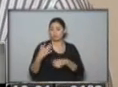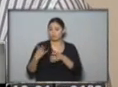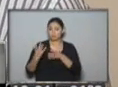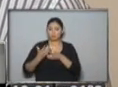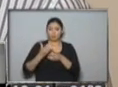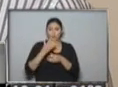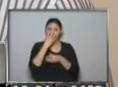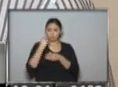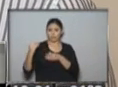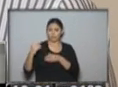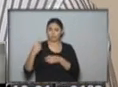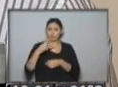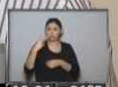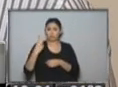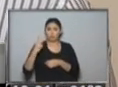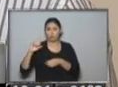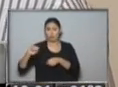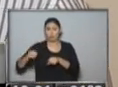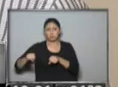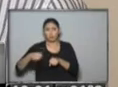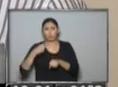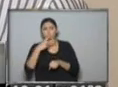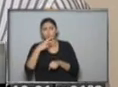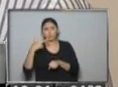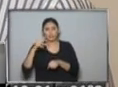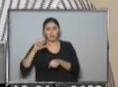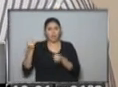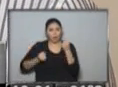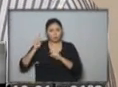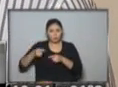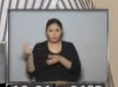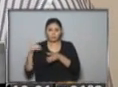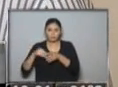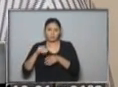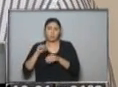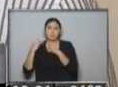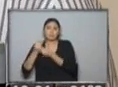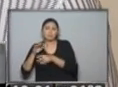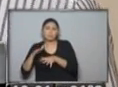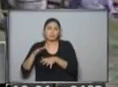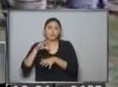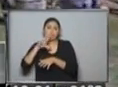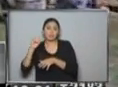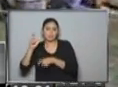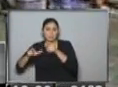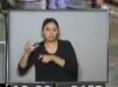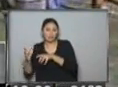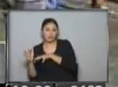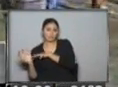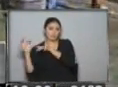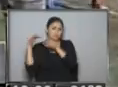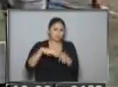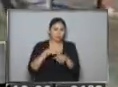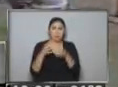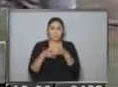Traffic, y de 2 motos y 2 o 3 autos, como 30 personas a agredir patoteros,